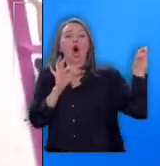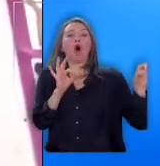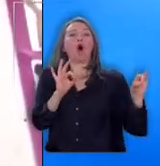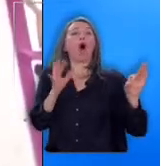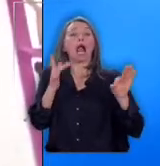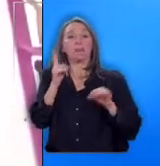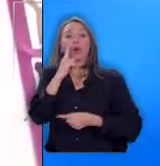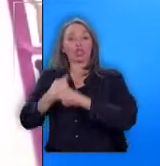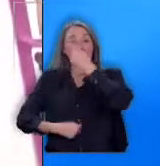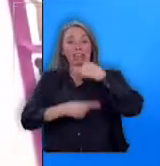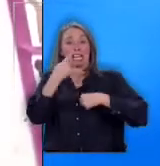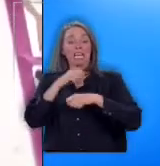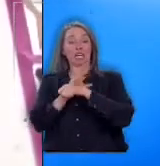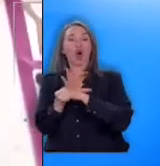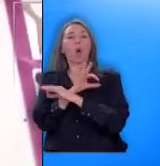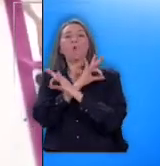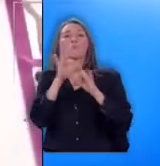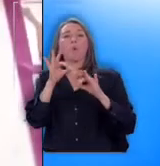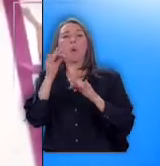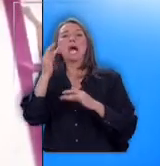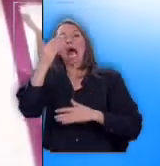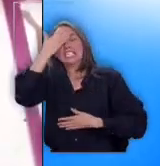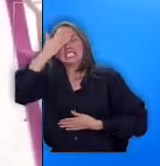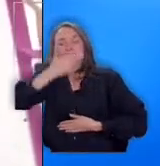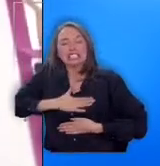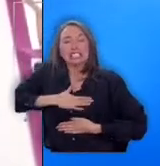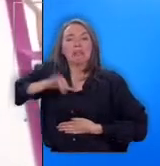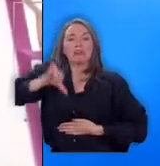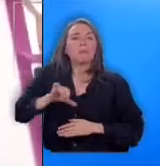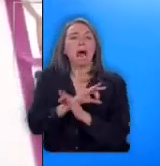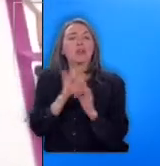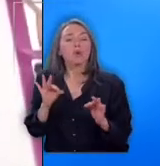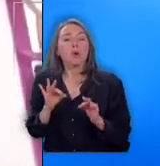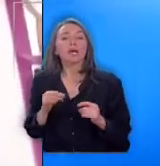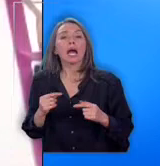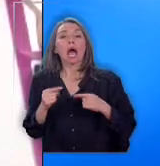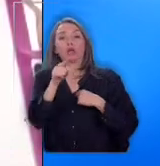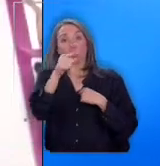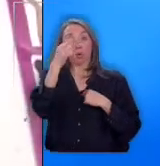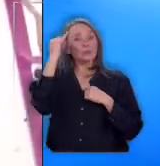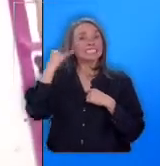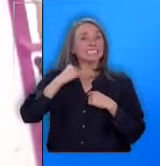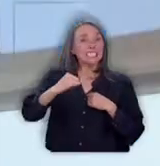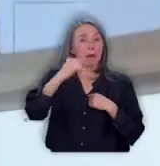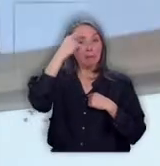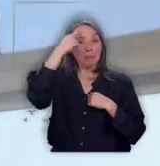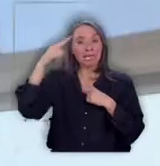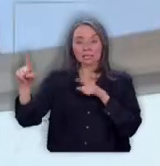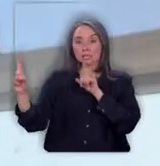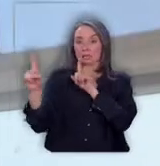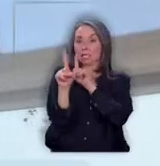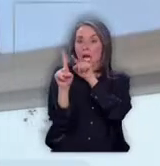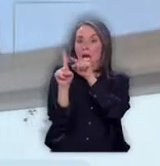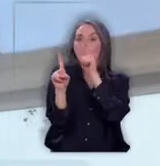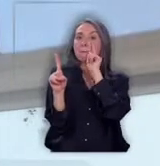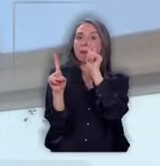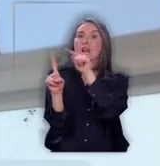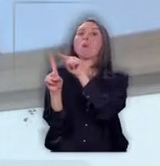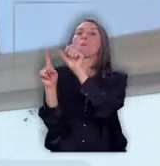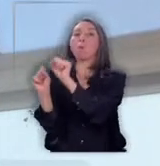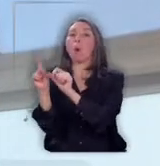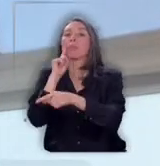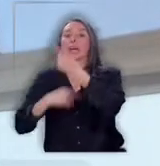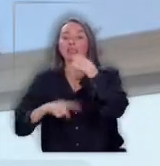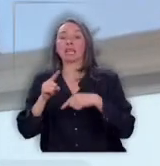y nunca generar síntomas por lo tanto uno debe que la persona que está al lado es una persona de riesgo evitar el